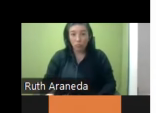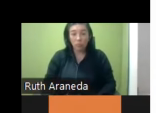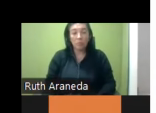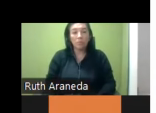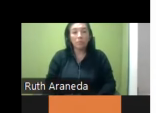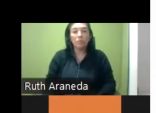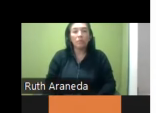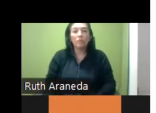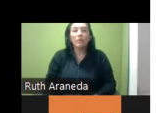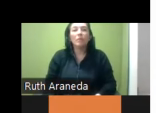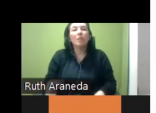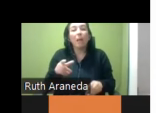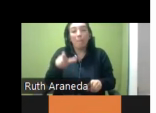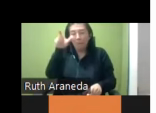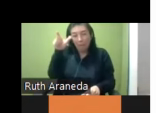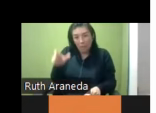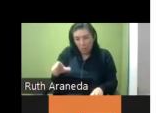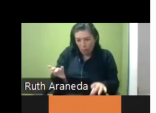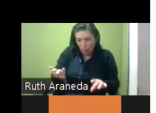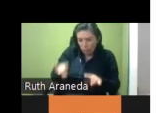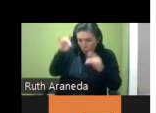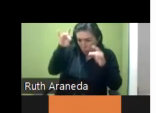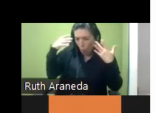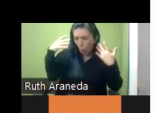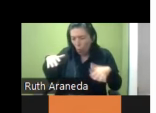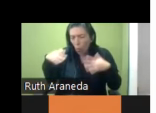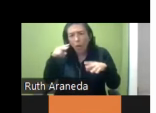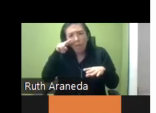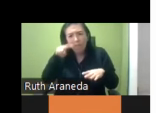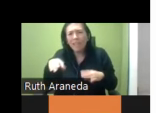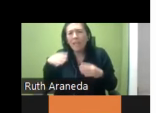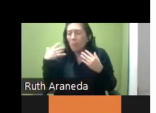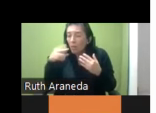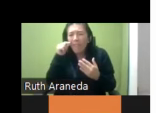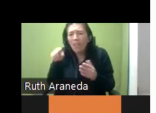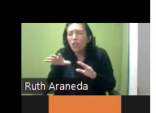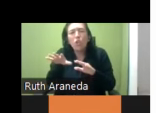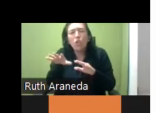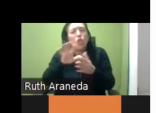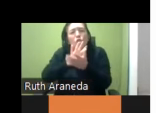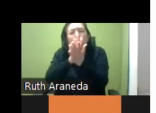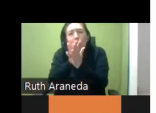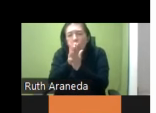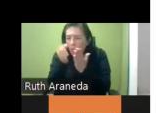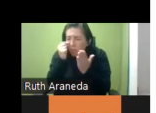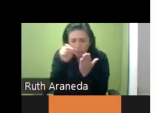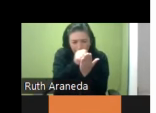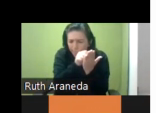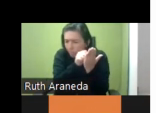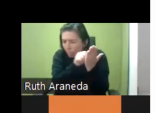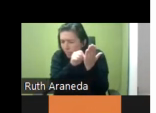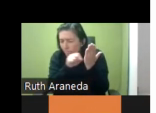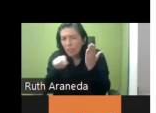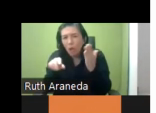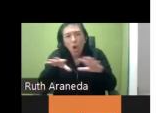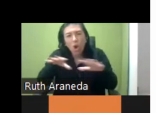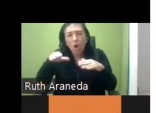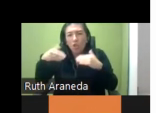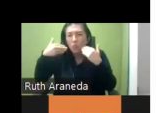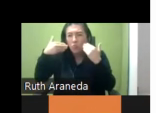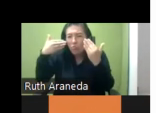que para el arqueólogo es necesario registrar cada objeto que acompañaba a cada individuo que